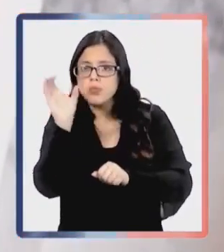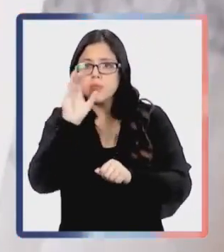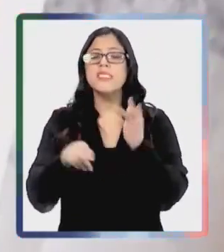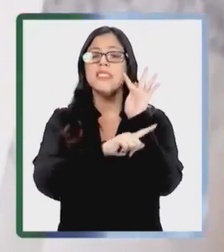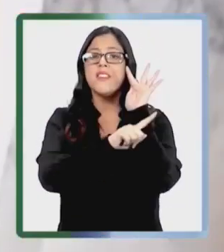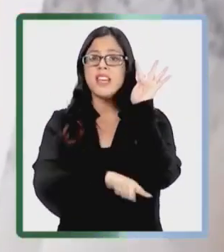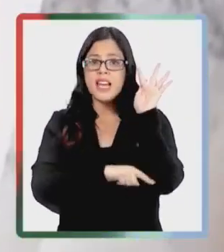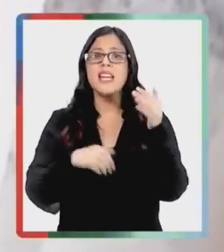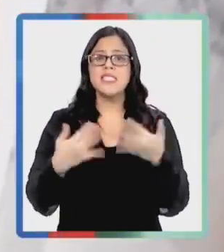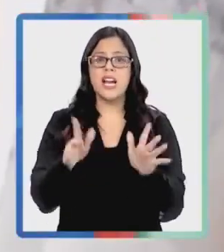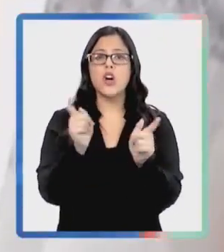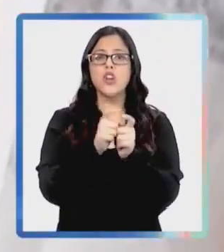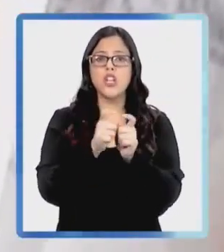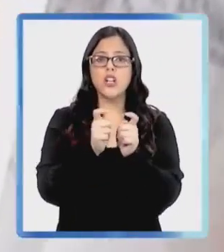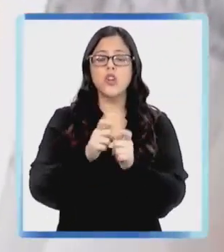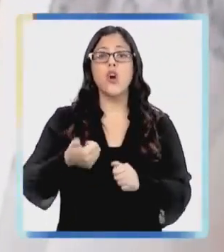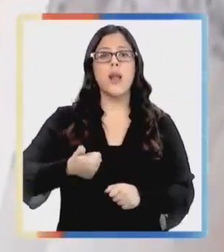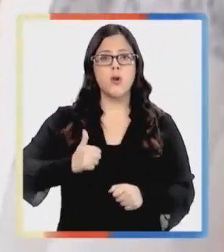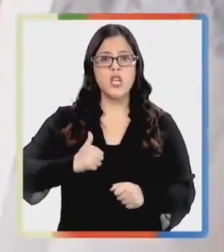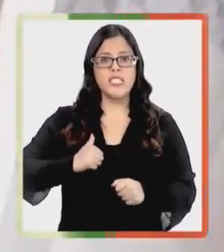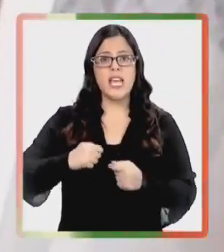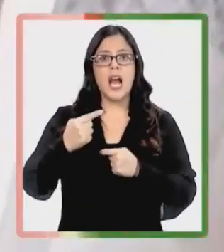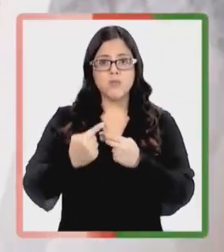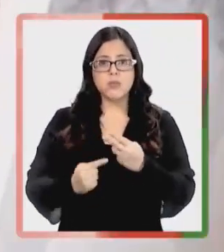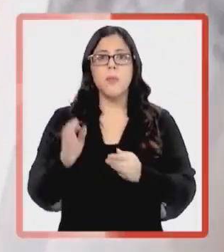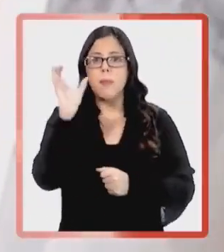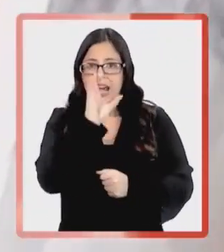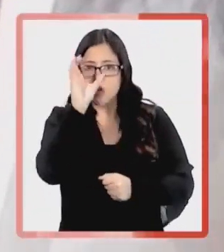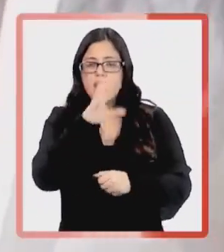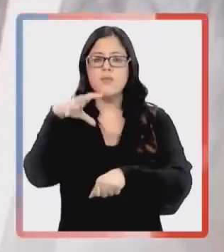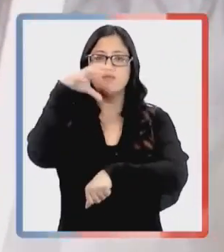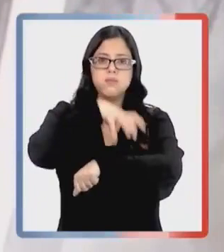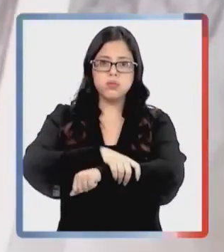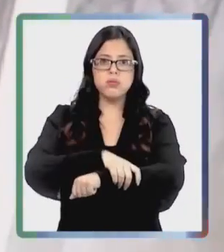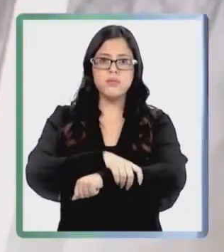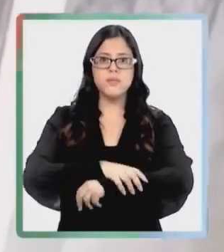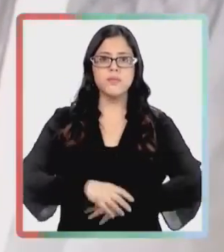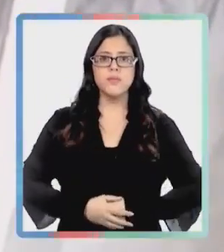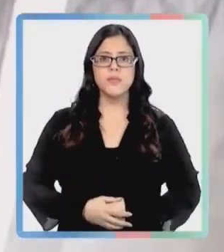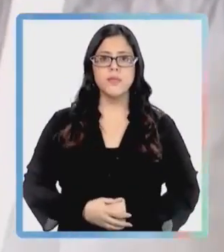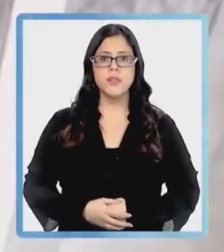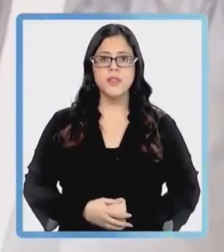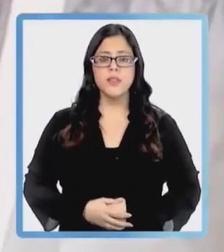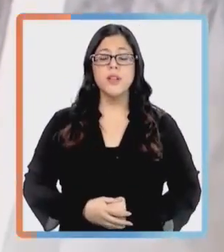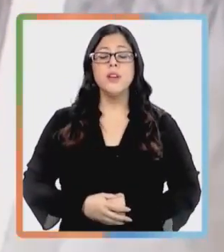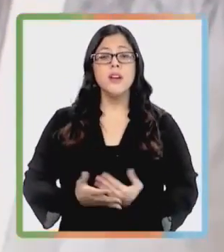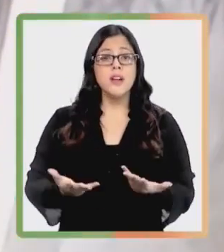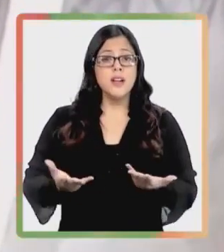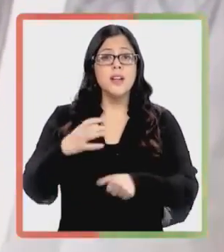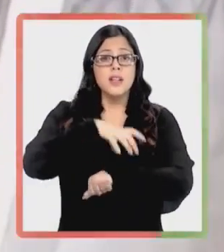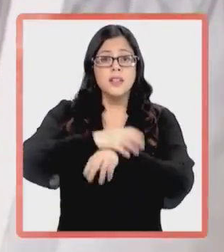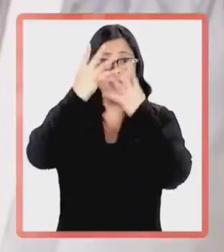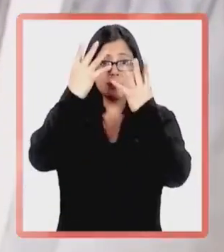búsqueda y captura de las evadidas desde gendarmería indicaron que se instruyó la aplicación de un sumario administrativo